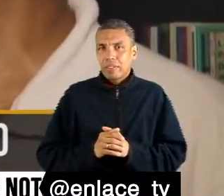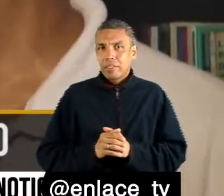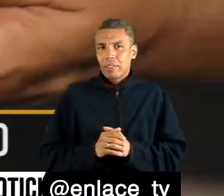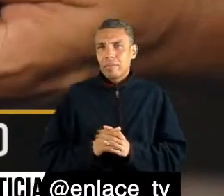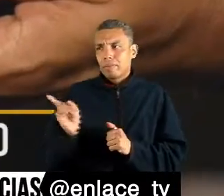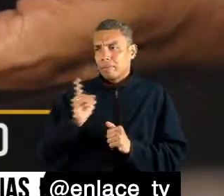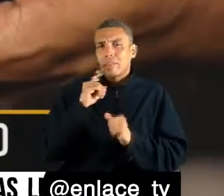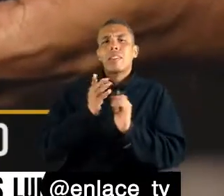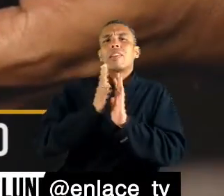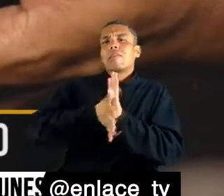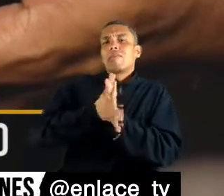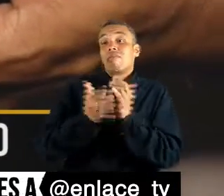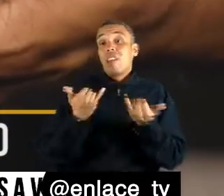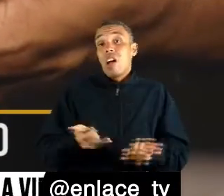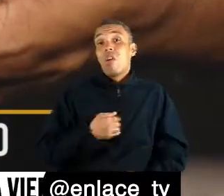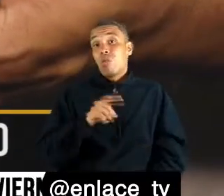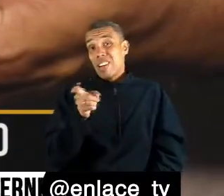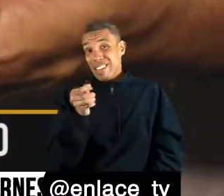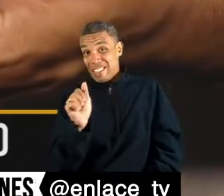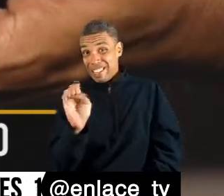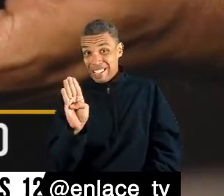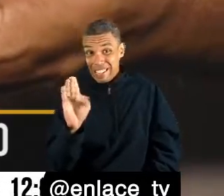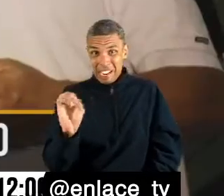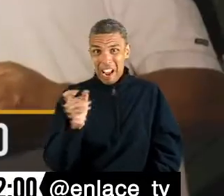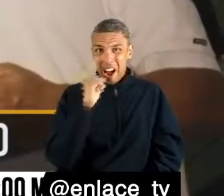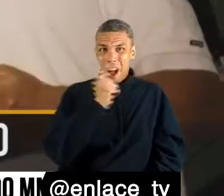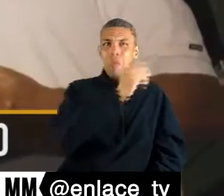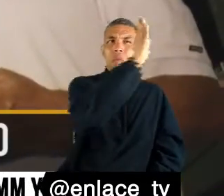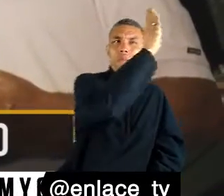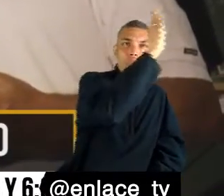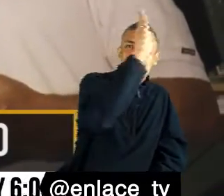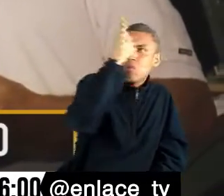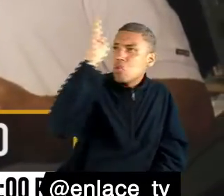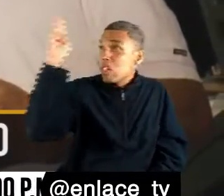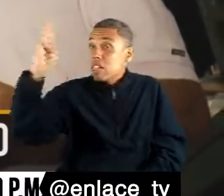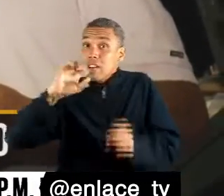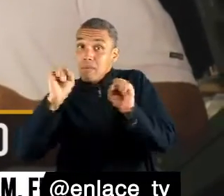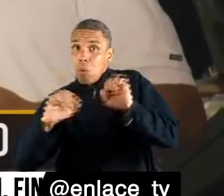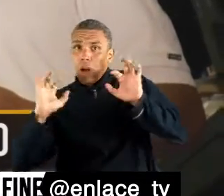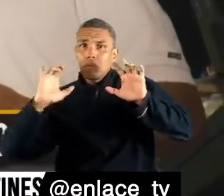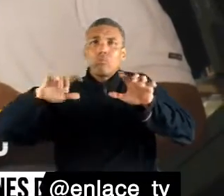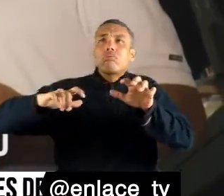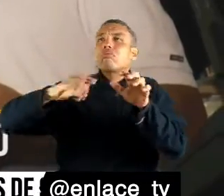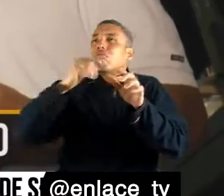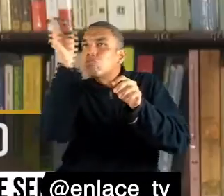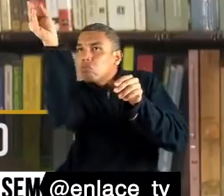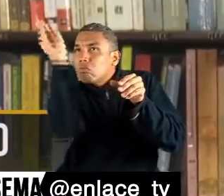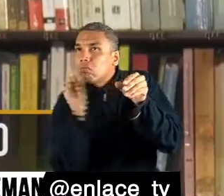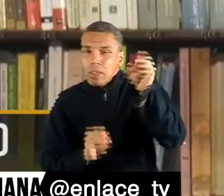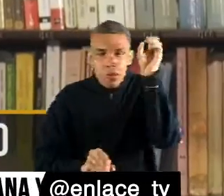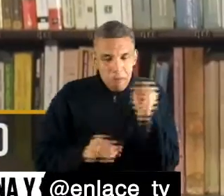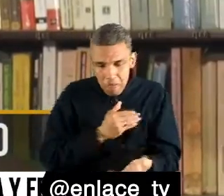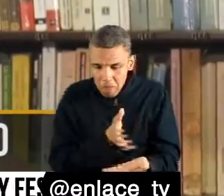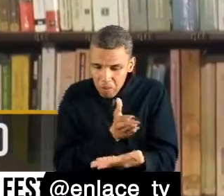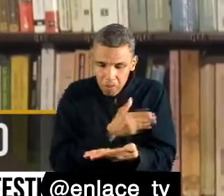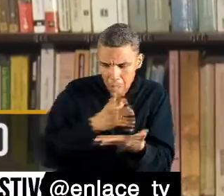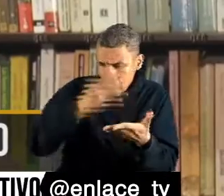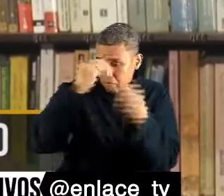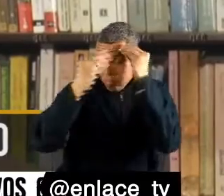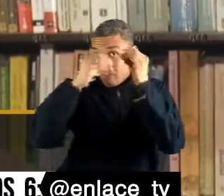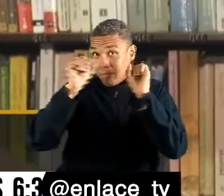la Gaboteca, que hoy es motivo de consulta de la humanidad sobre la vida y obra de este genio de las letras, orgullo de Colombia. Ya